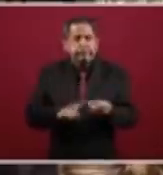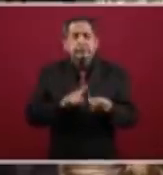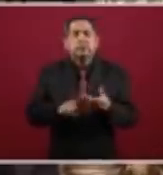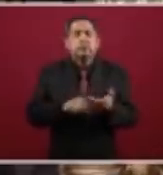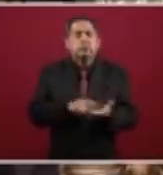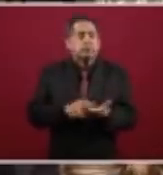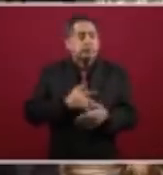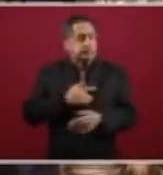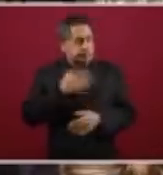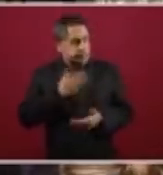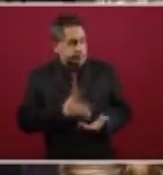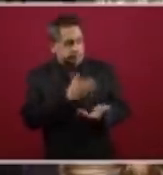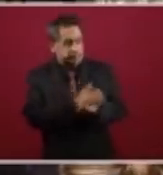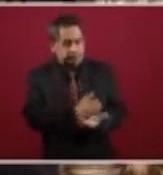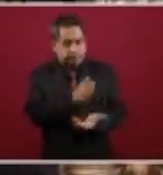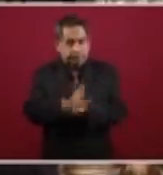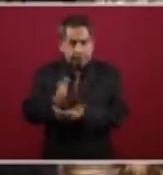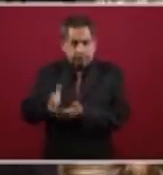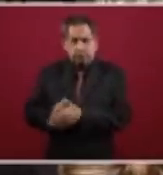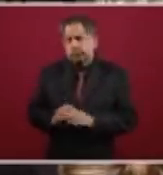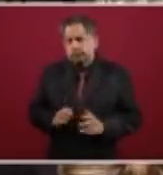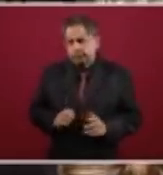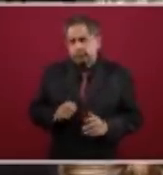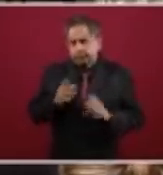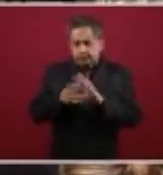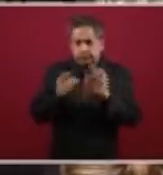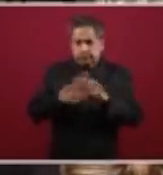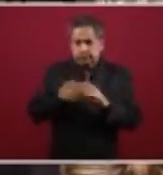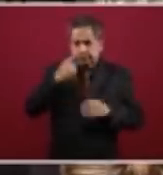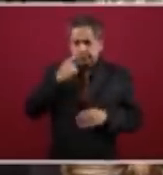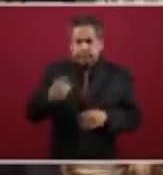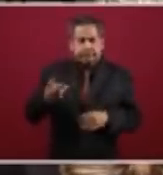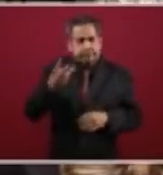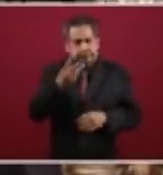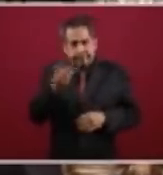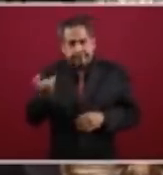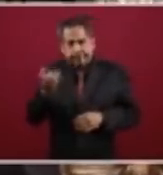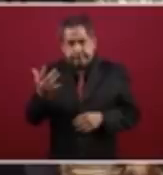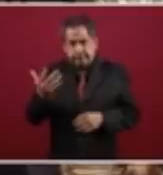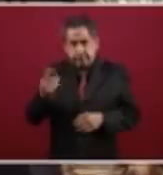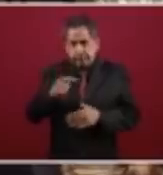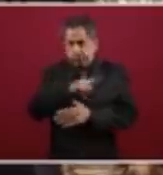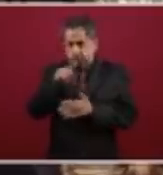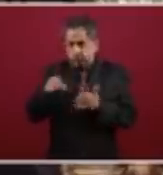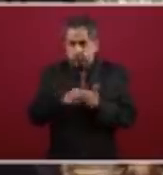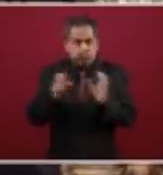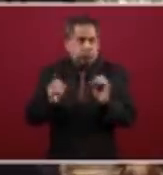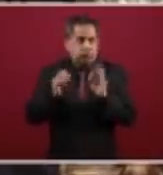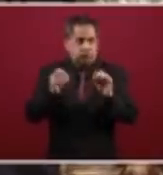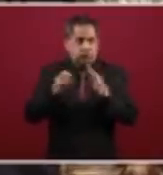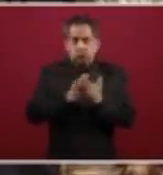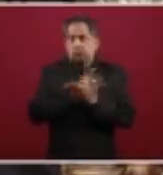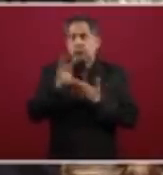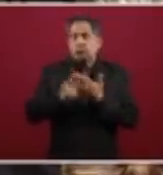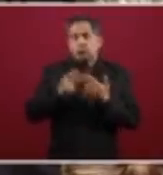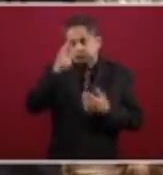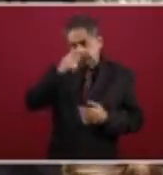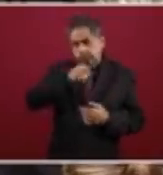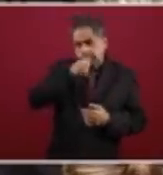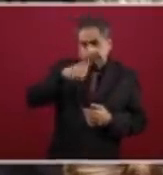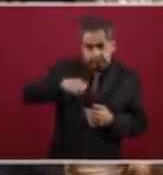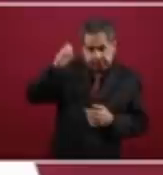ubicaciones, pero les pongo en contexto, 350 centros de atención tenía el programa de adulto